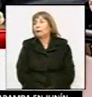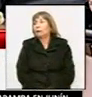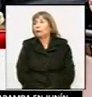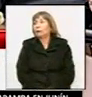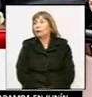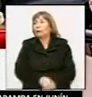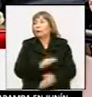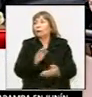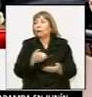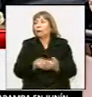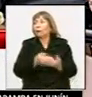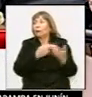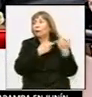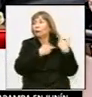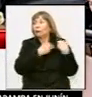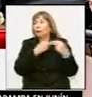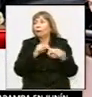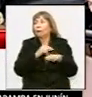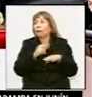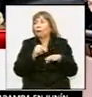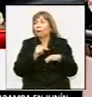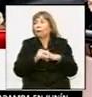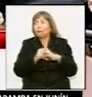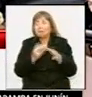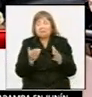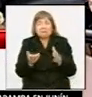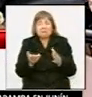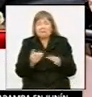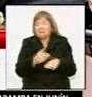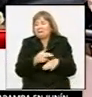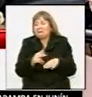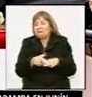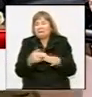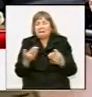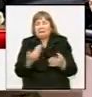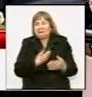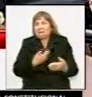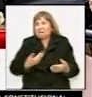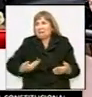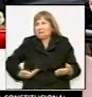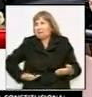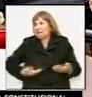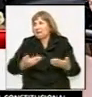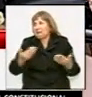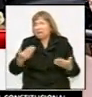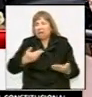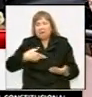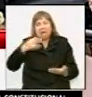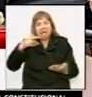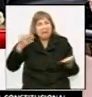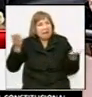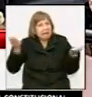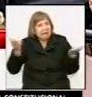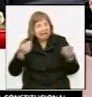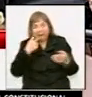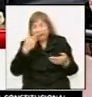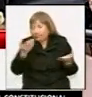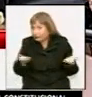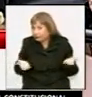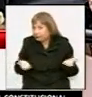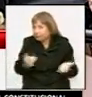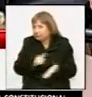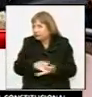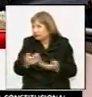que asume toda la responsabilidad normalmente. Normalmente. En los gobiernos regionales, presidente, ¿acaso los gobernadores